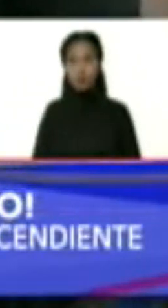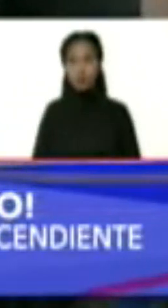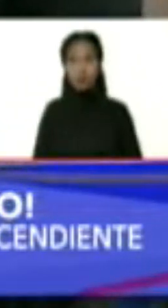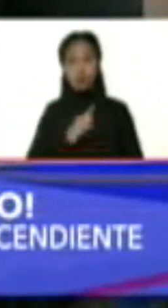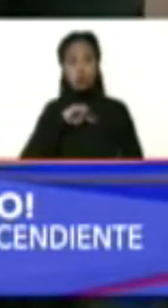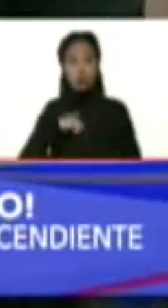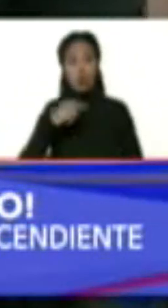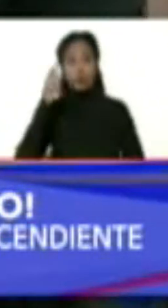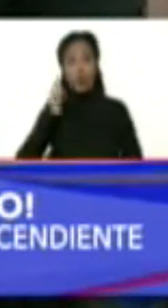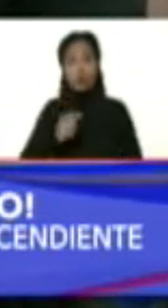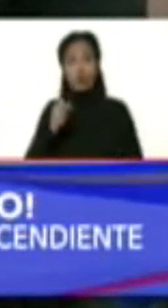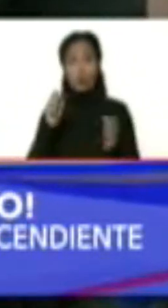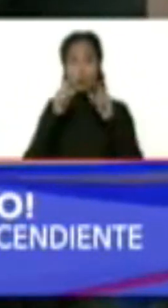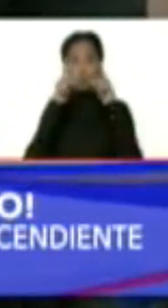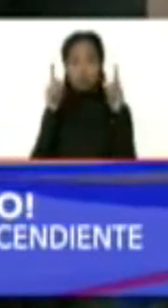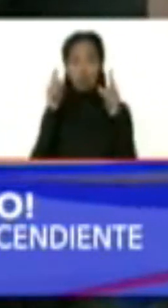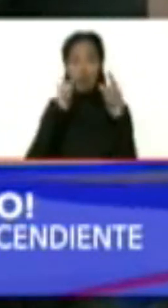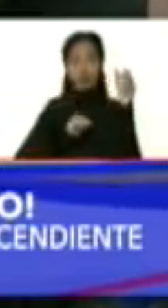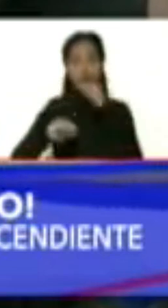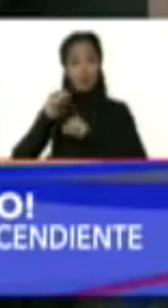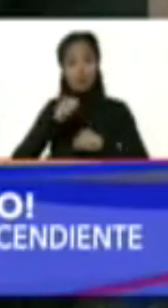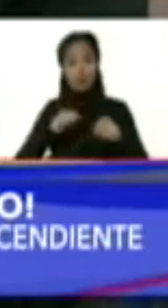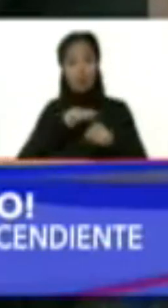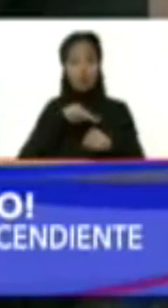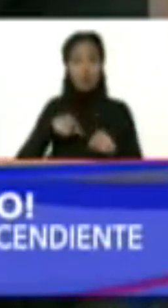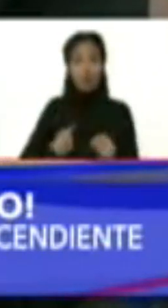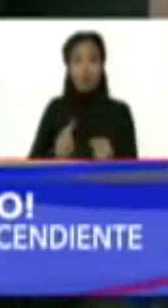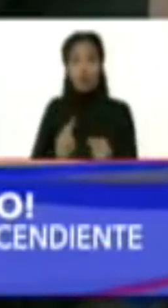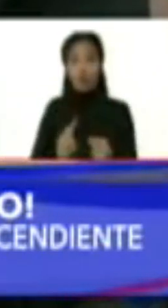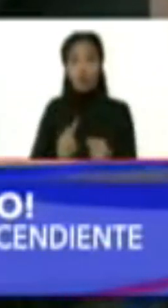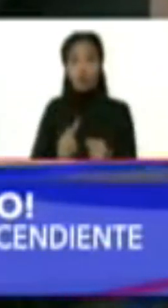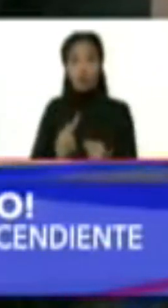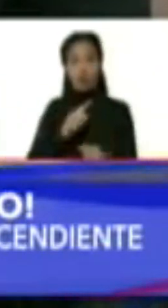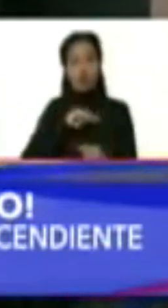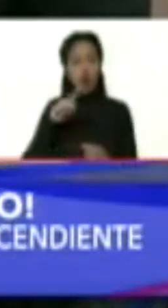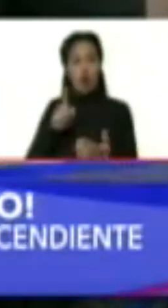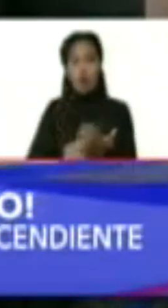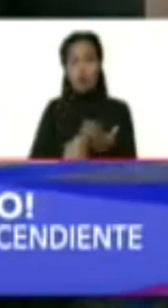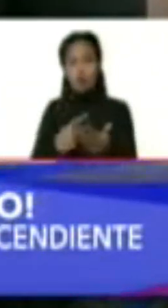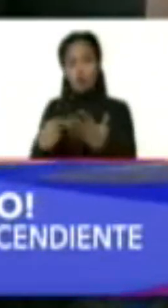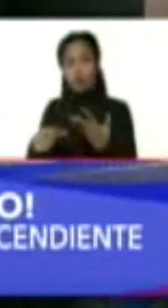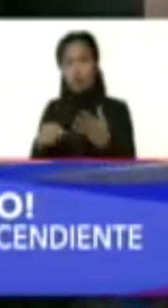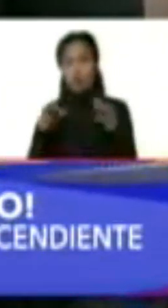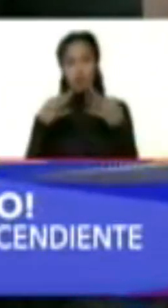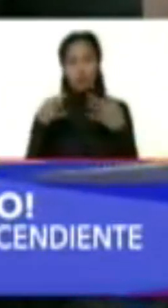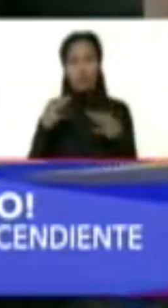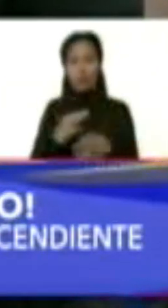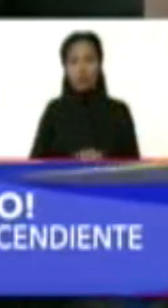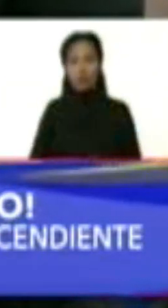debemos estar despierto para defender nuestros recursos naturales. Lever campé.